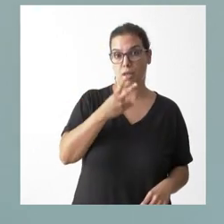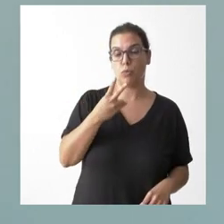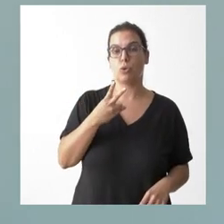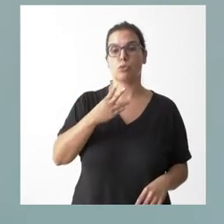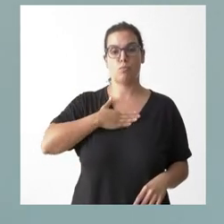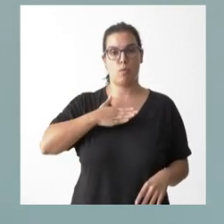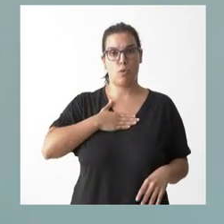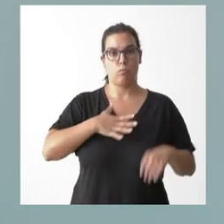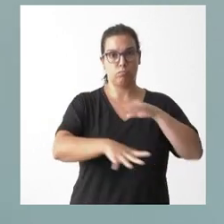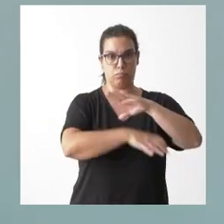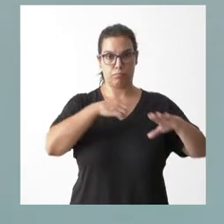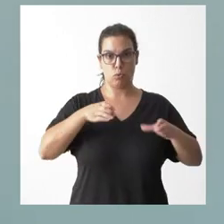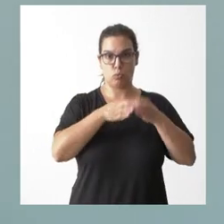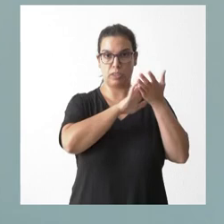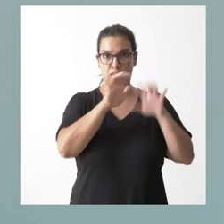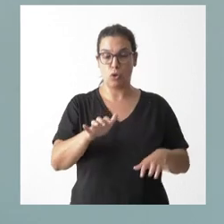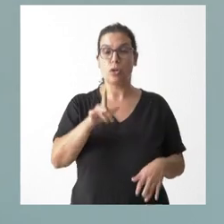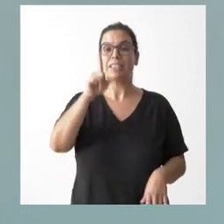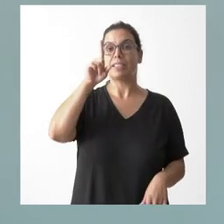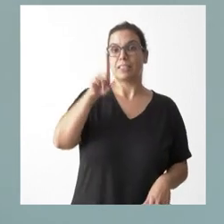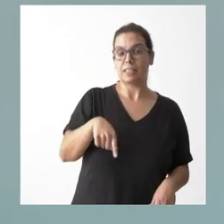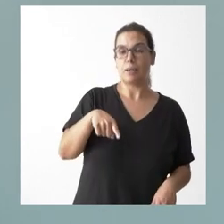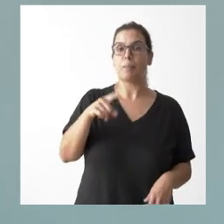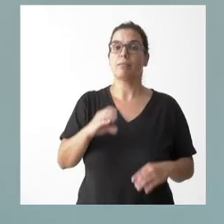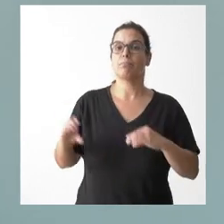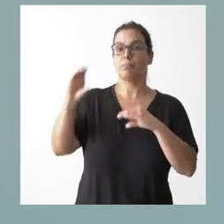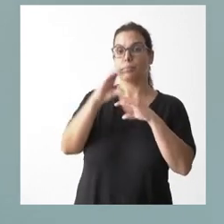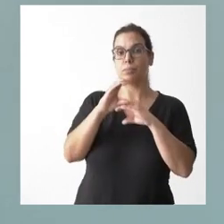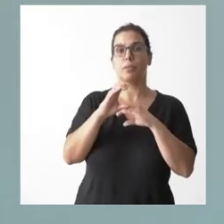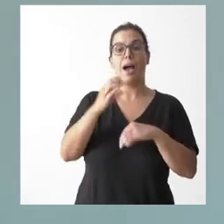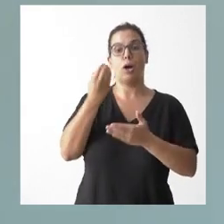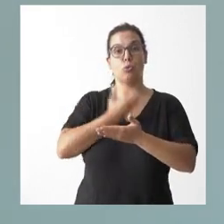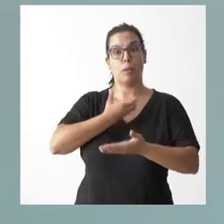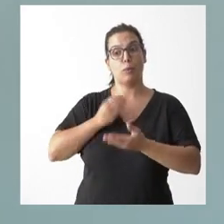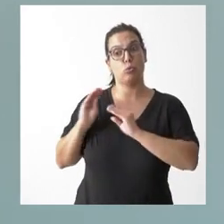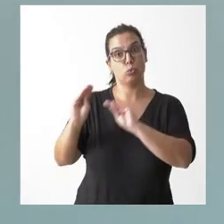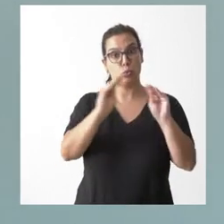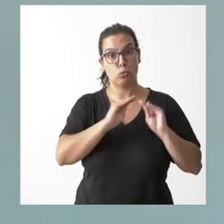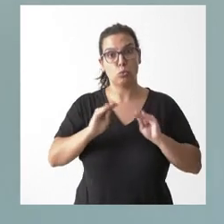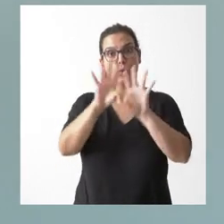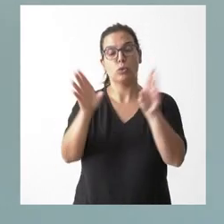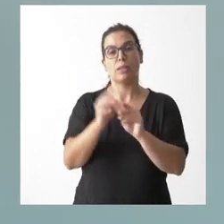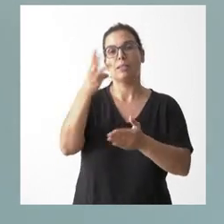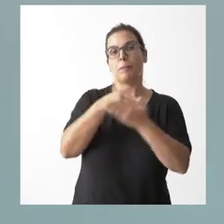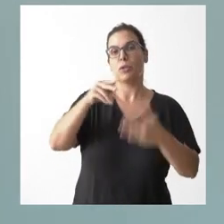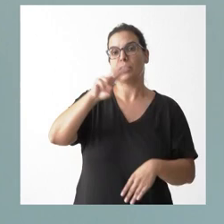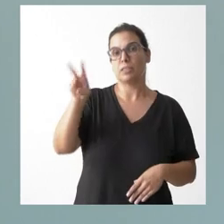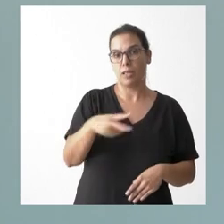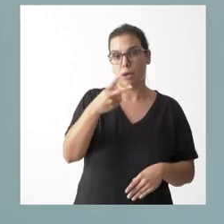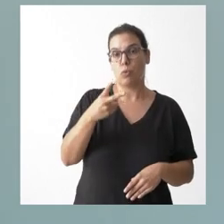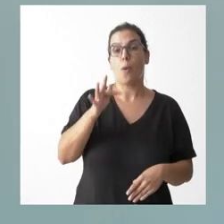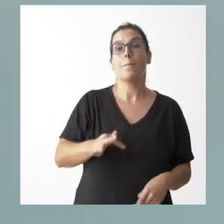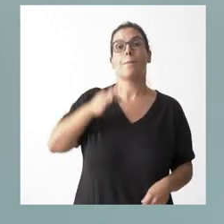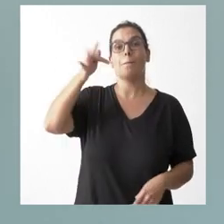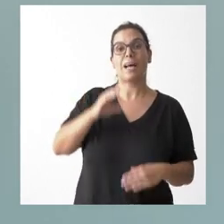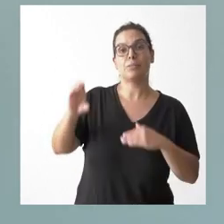la Junta de Castilla y León, se incorpora la aportación que corresponde a los respectivos ayuntamientos, que son 3 millones de euros, y la financiación europea